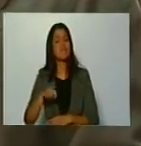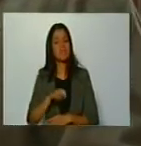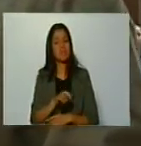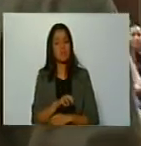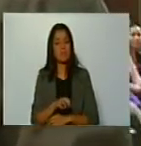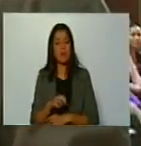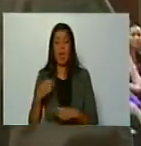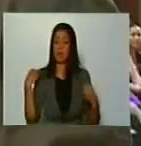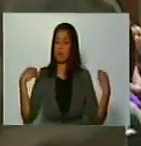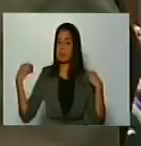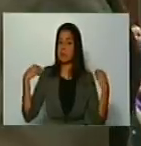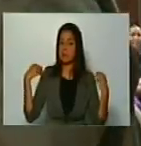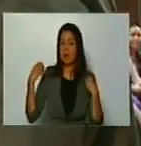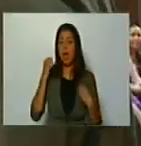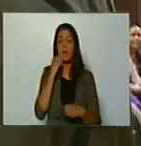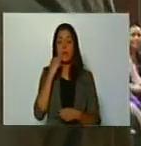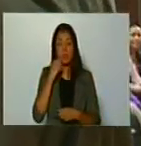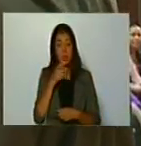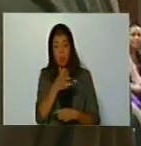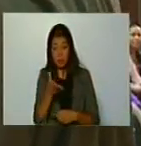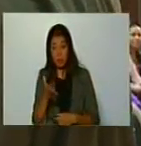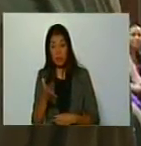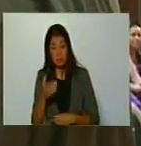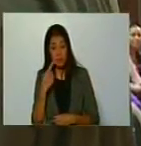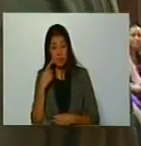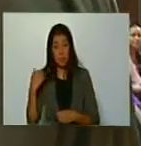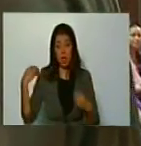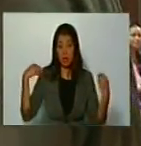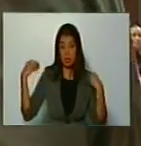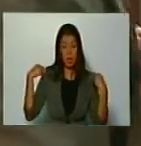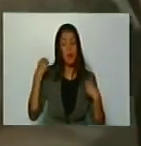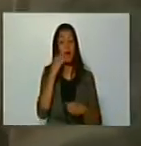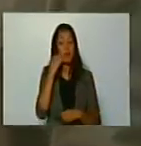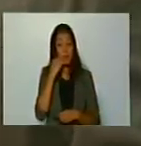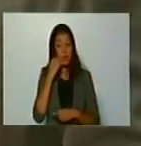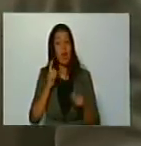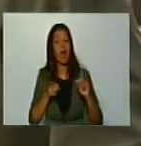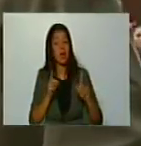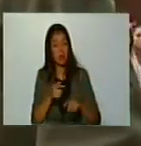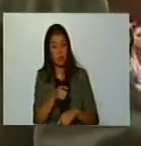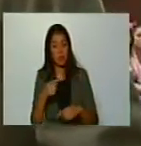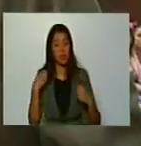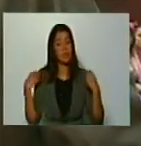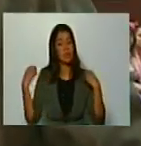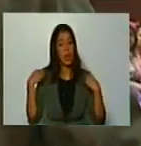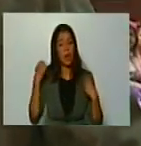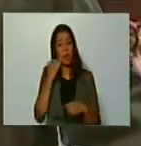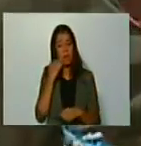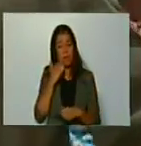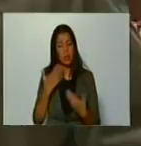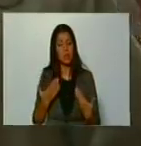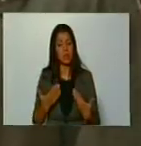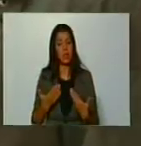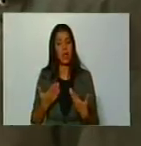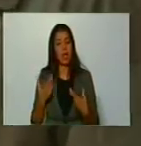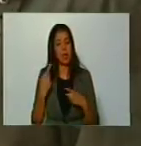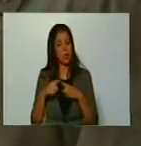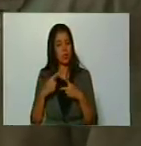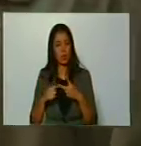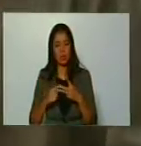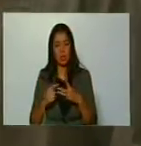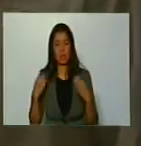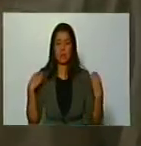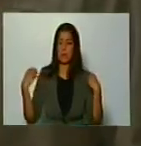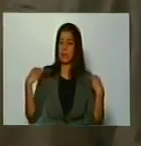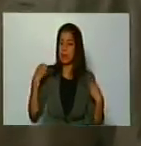gente le reclama a uno. ¿No le han reclamado a ustedes? No nos han reclamado, nos reclaman muchas cosas, nos reclaman